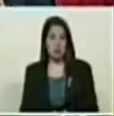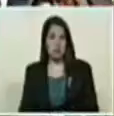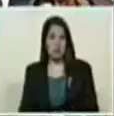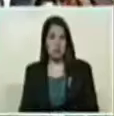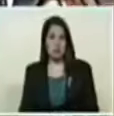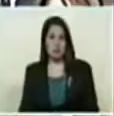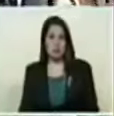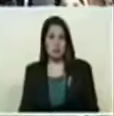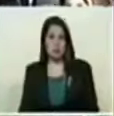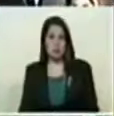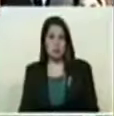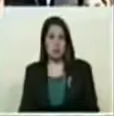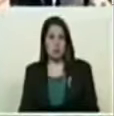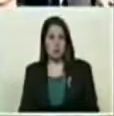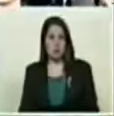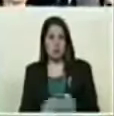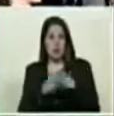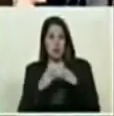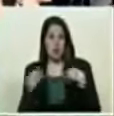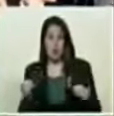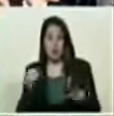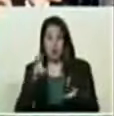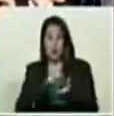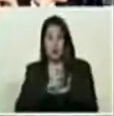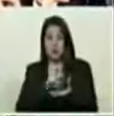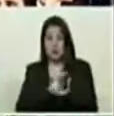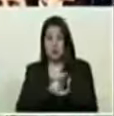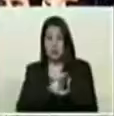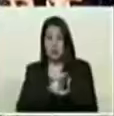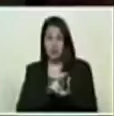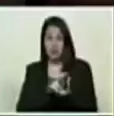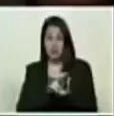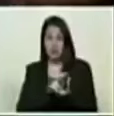del bicentenario de la batalla de Carabobo.